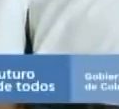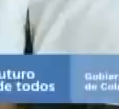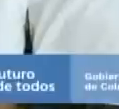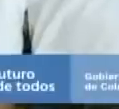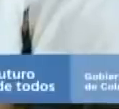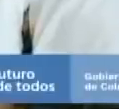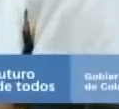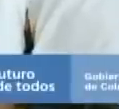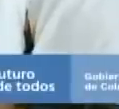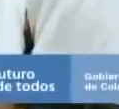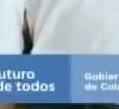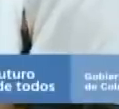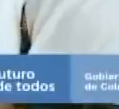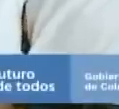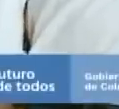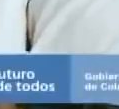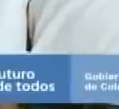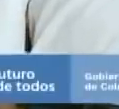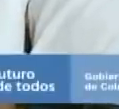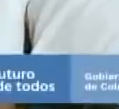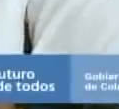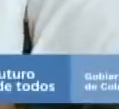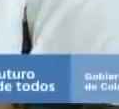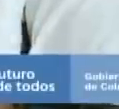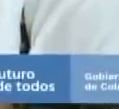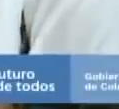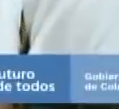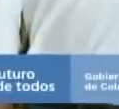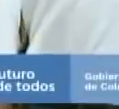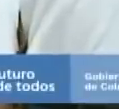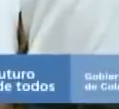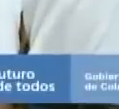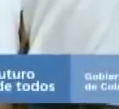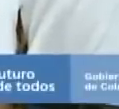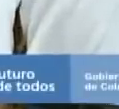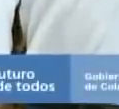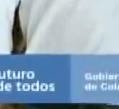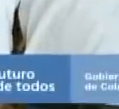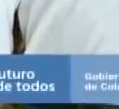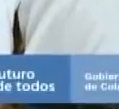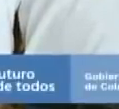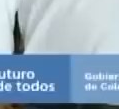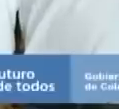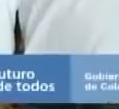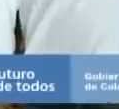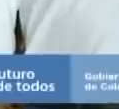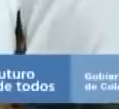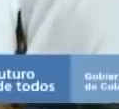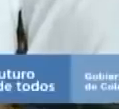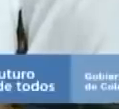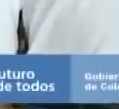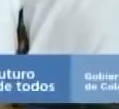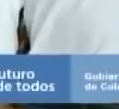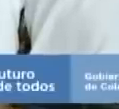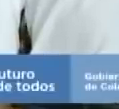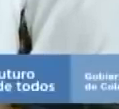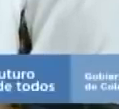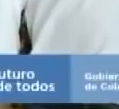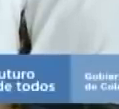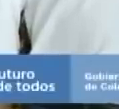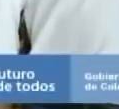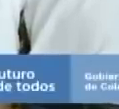estructura sino que vamos a impartir también la promoción de recompensas para